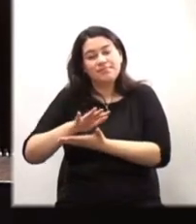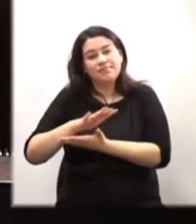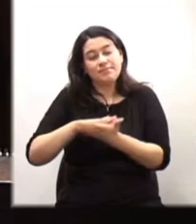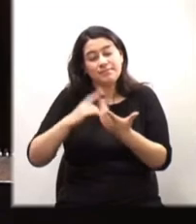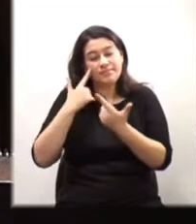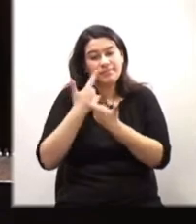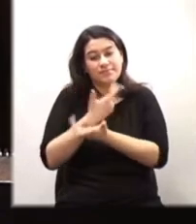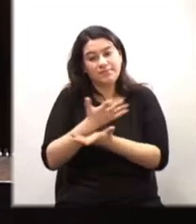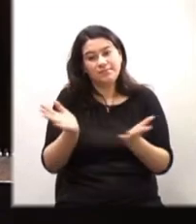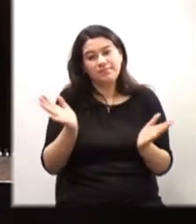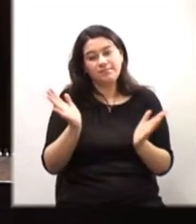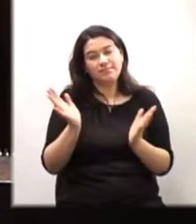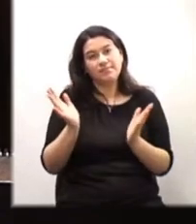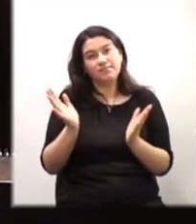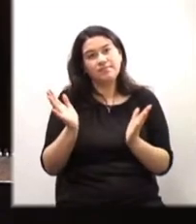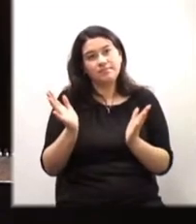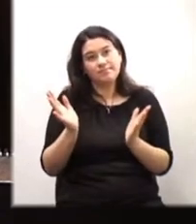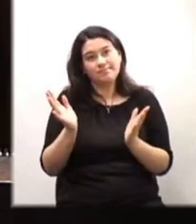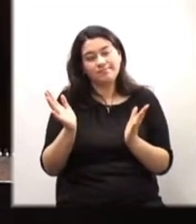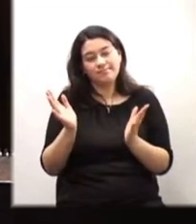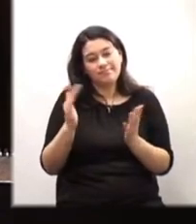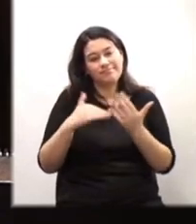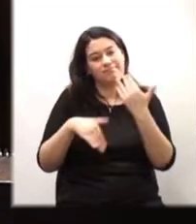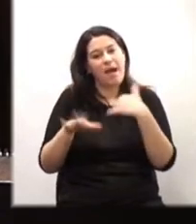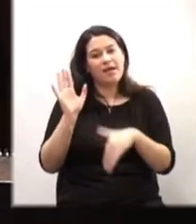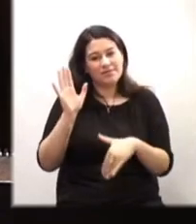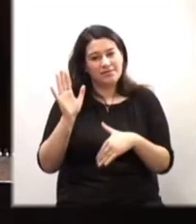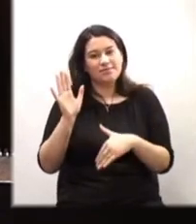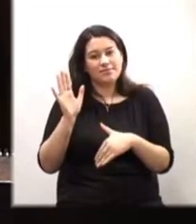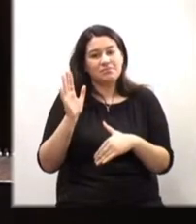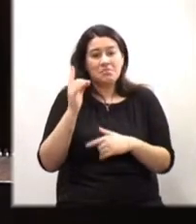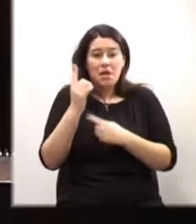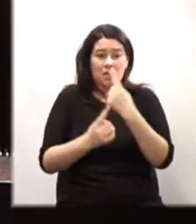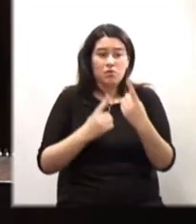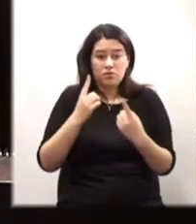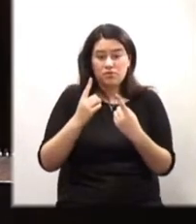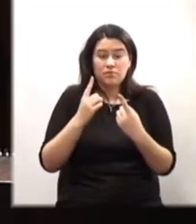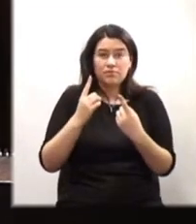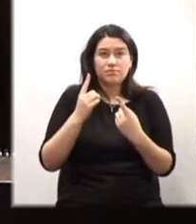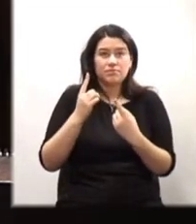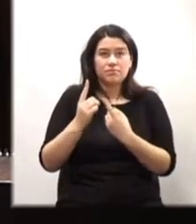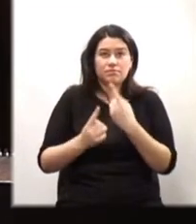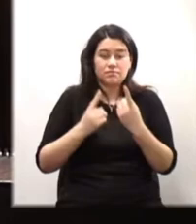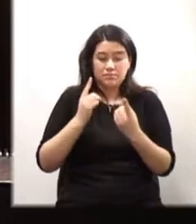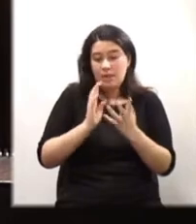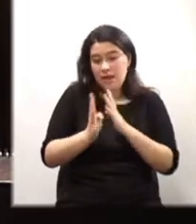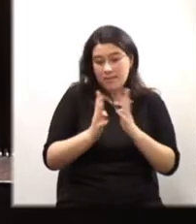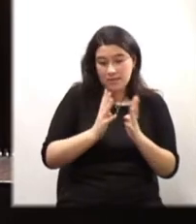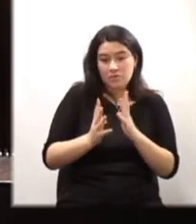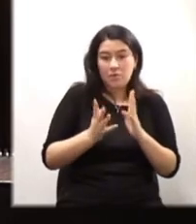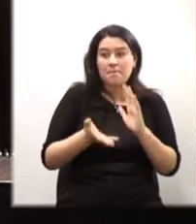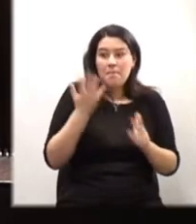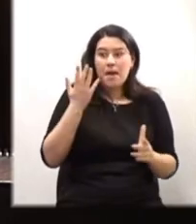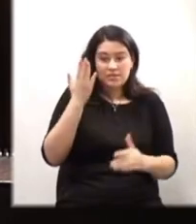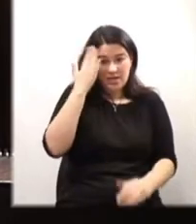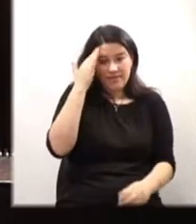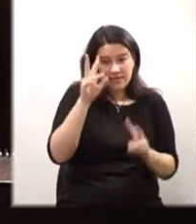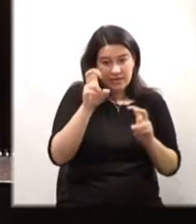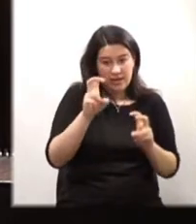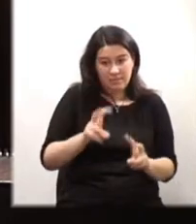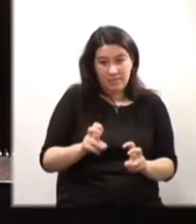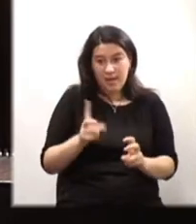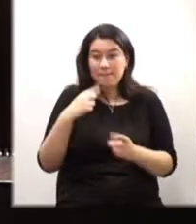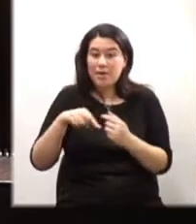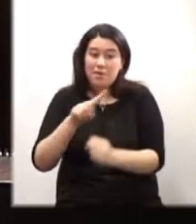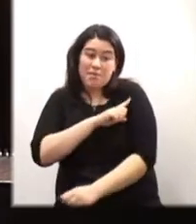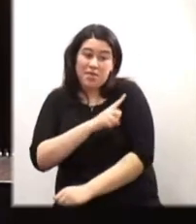expresan o muestran una sensibilidad mayor por parte de los parlamentarios de la que tiene un Poder Ejecutivo que no le manda un